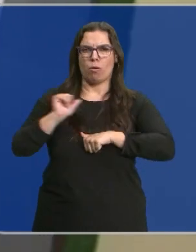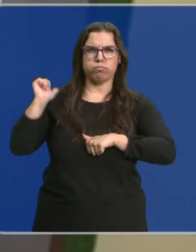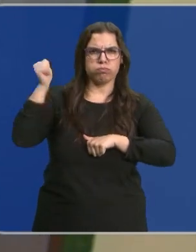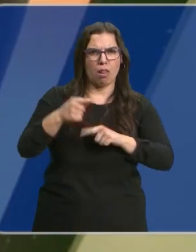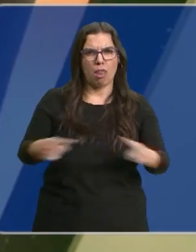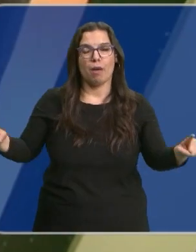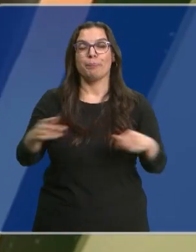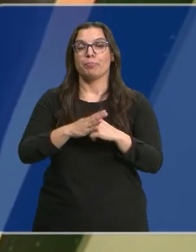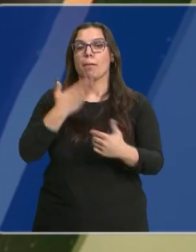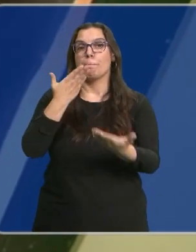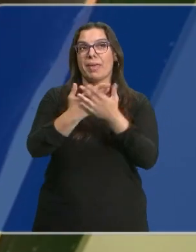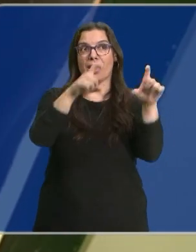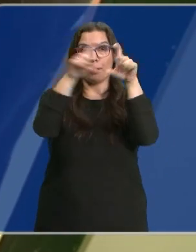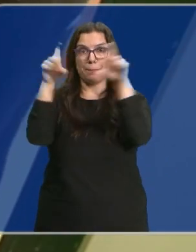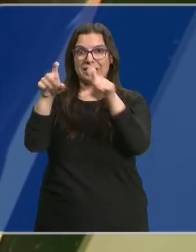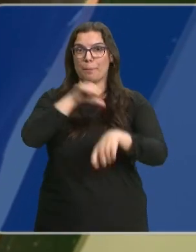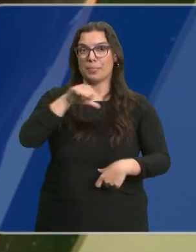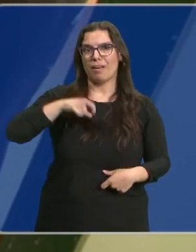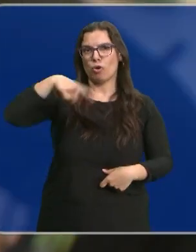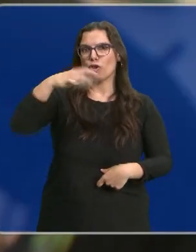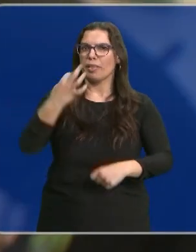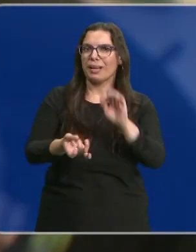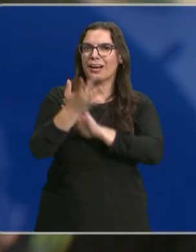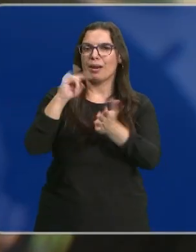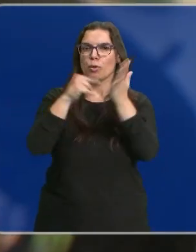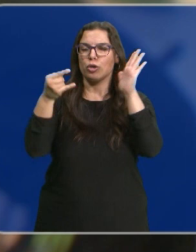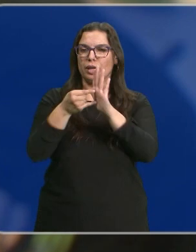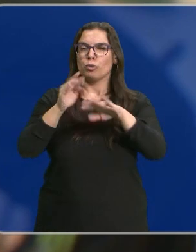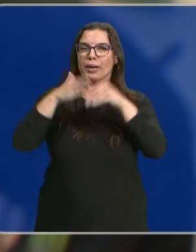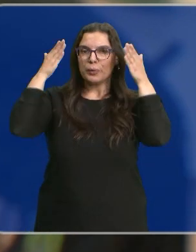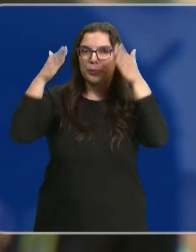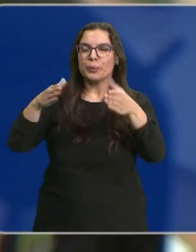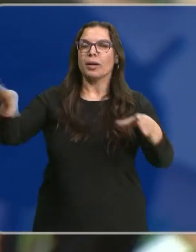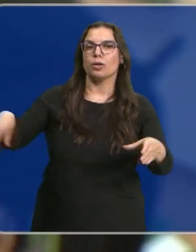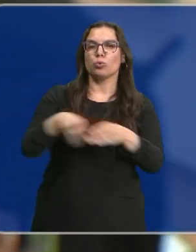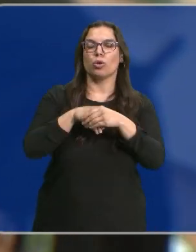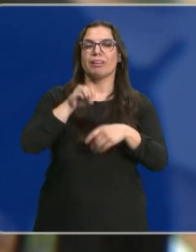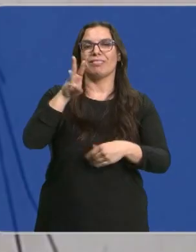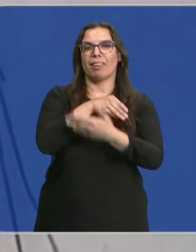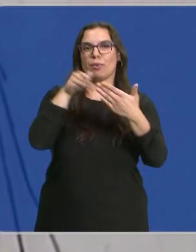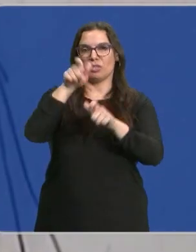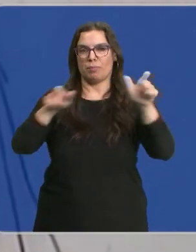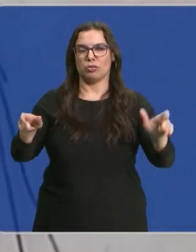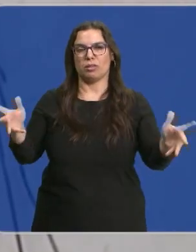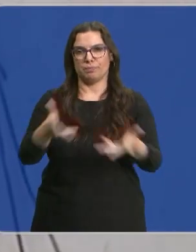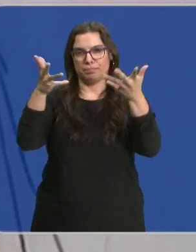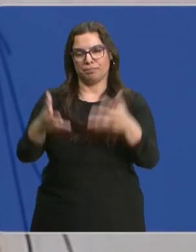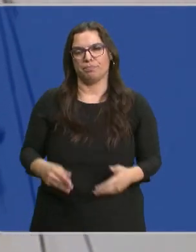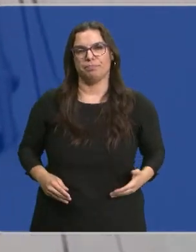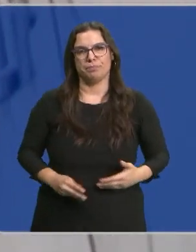Hacen un llamamiento al sector privado para que desarrolle proyectos dirigidos a la inclusión de estos 13 millones de personas.